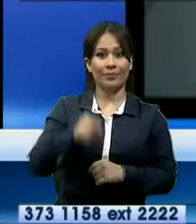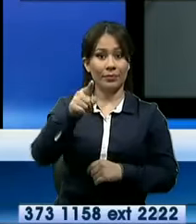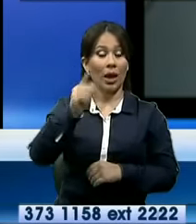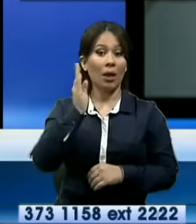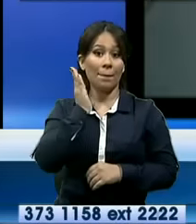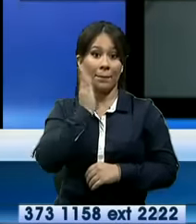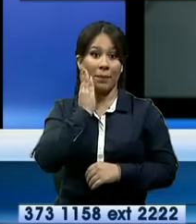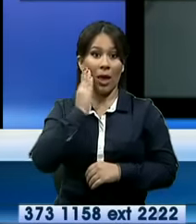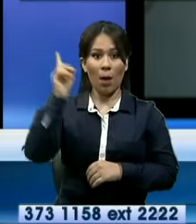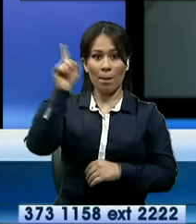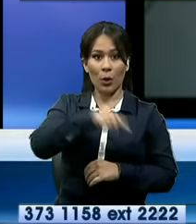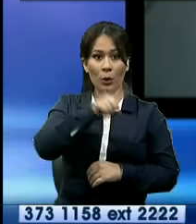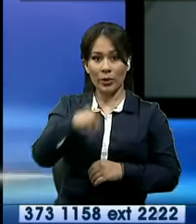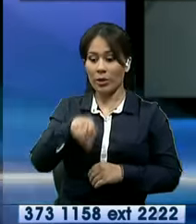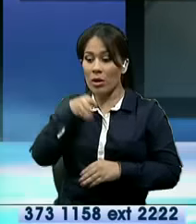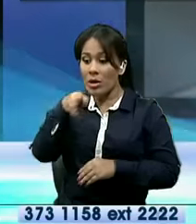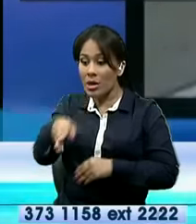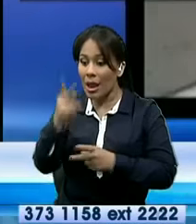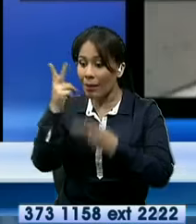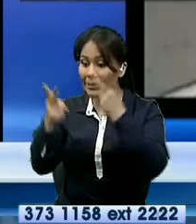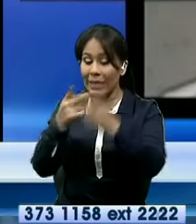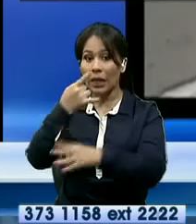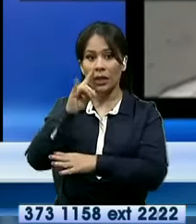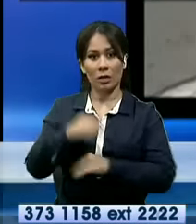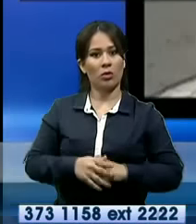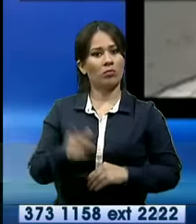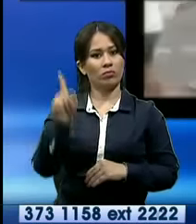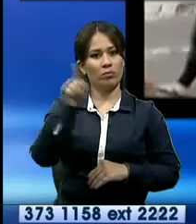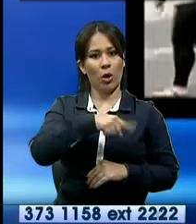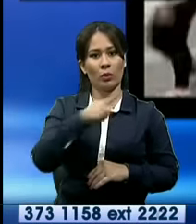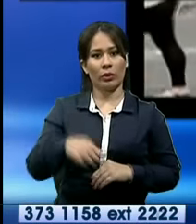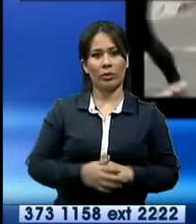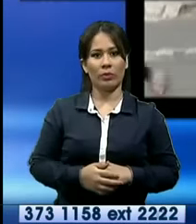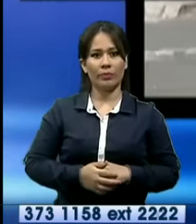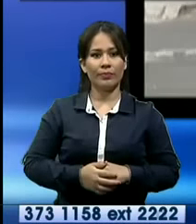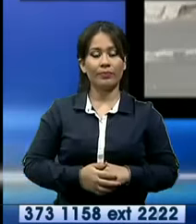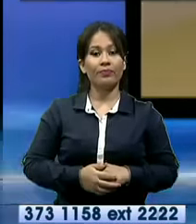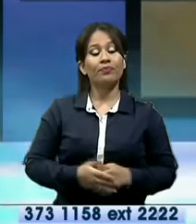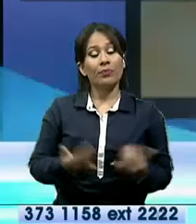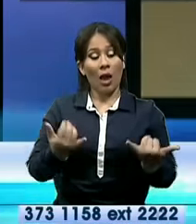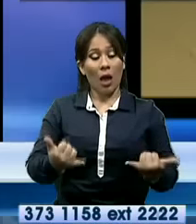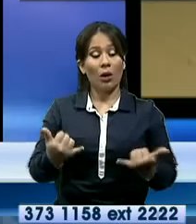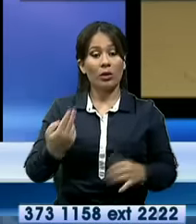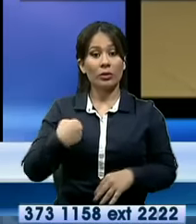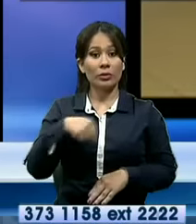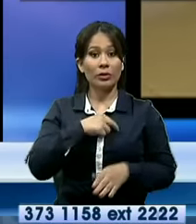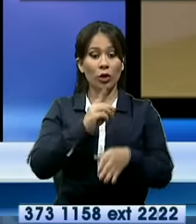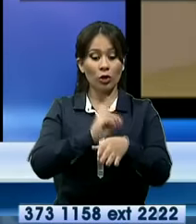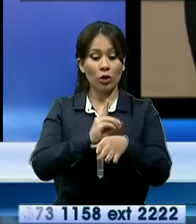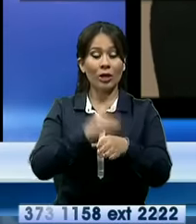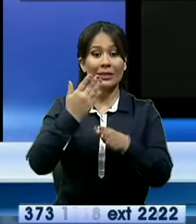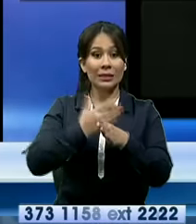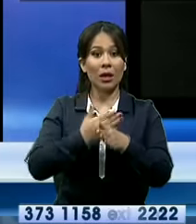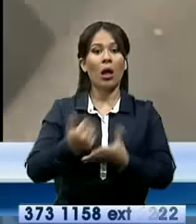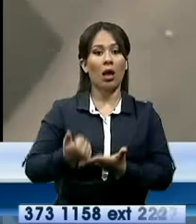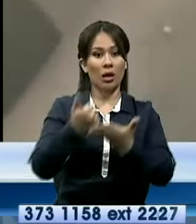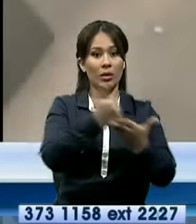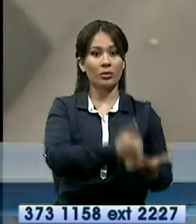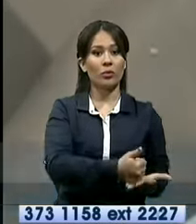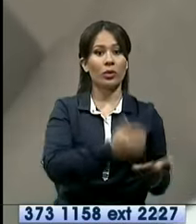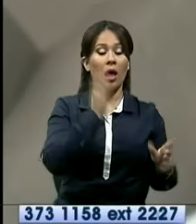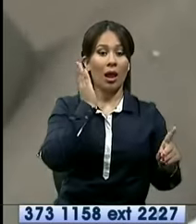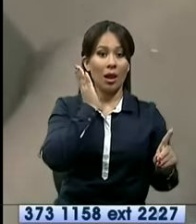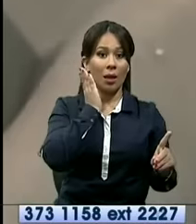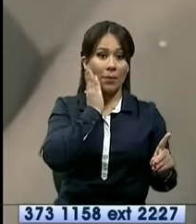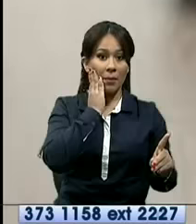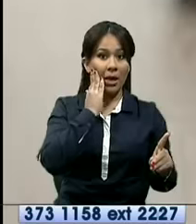víctima y se le ordena un tratamiento psicológico. Vamos a hacer el seguimiento para darle las medidas de protección necesaria al niño. La acusada